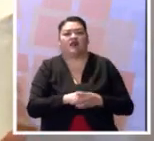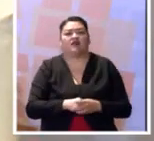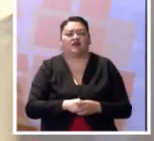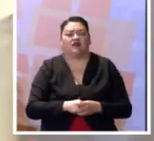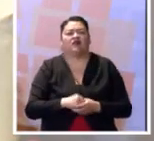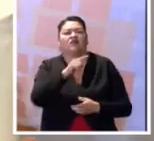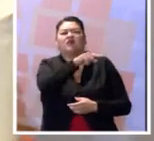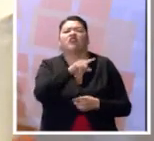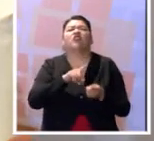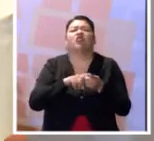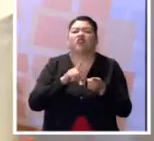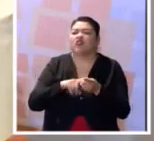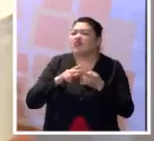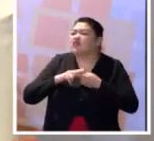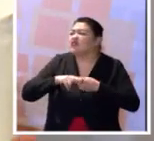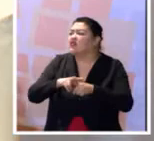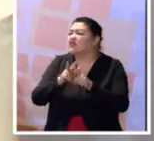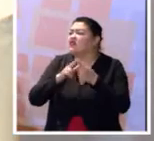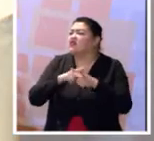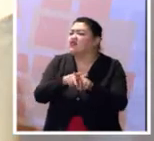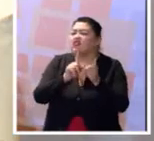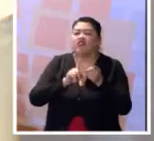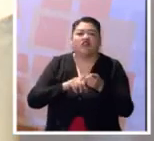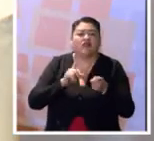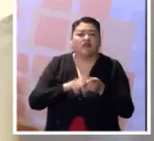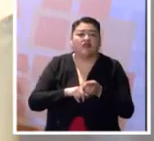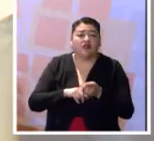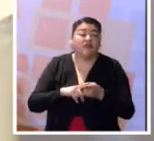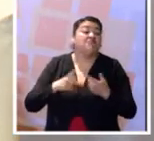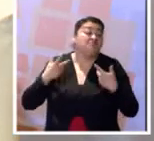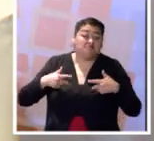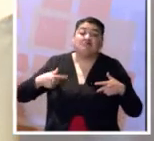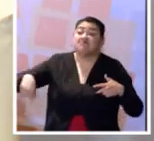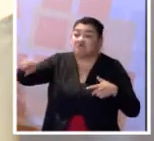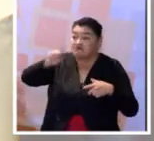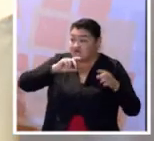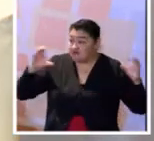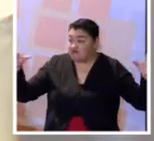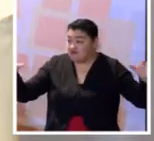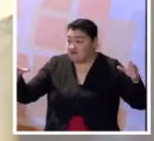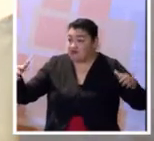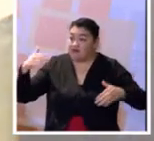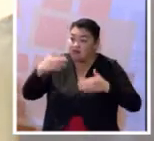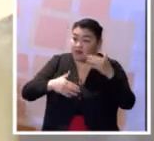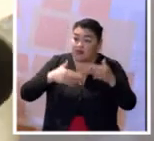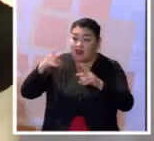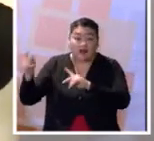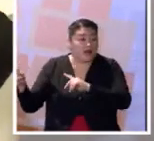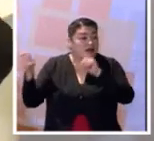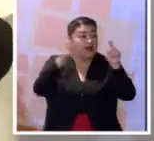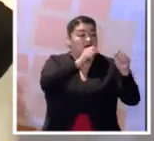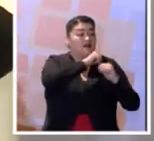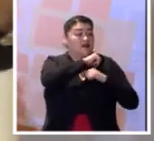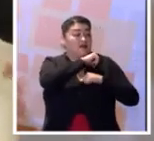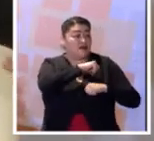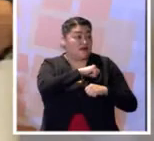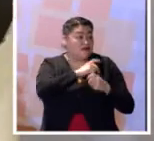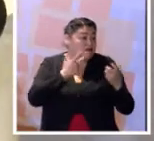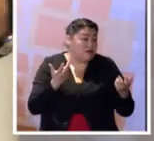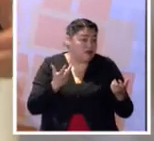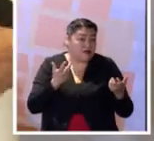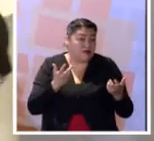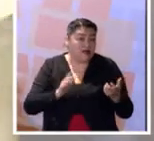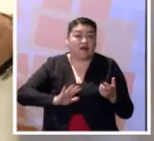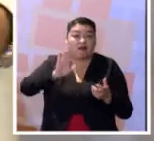son el reflejo de lo que somos como sociedad. Entonces, a veces, es como poner, ¿sí?, el